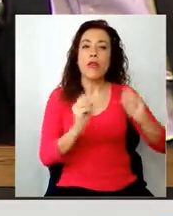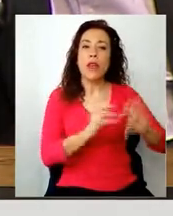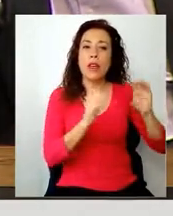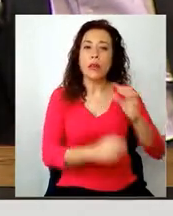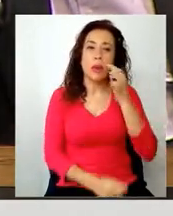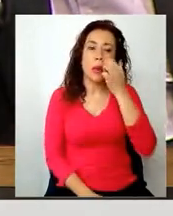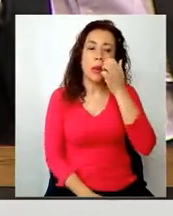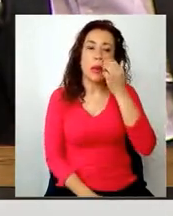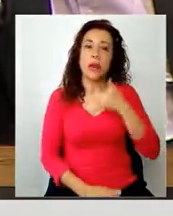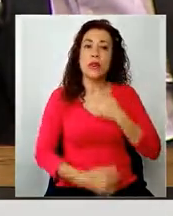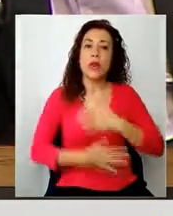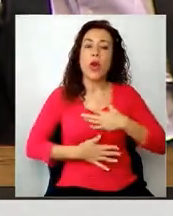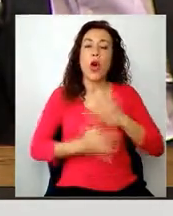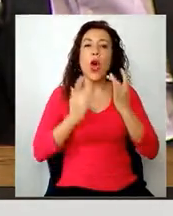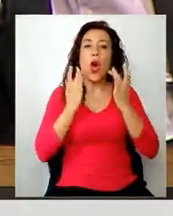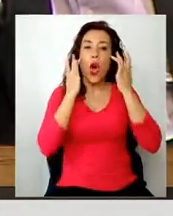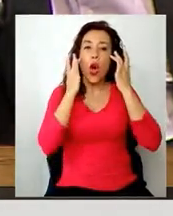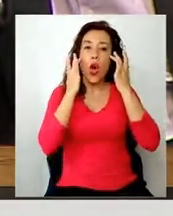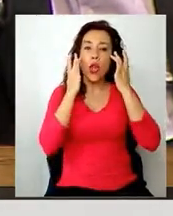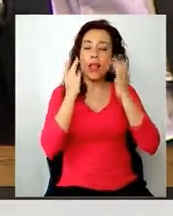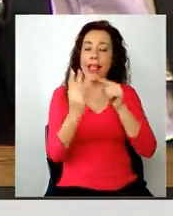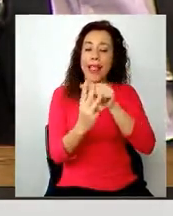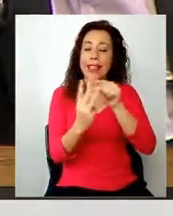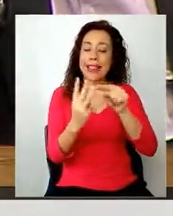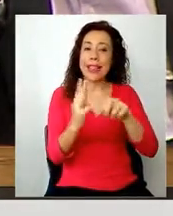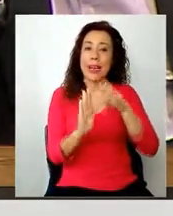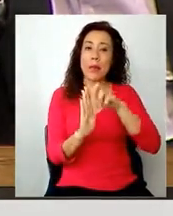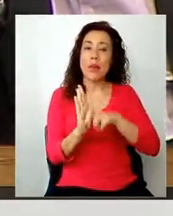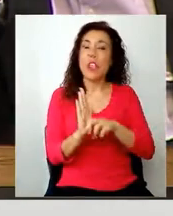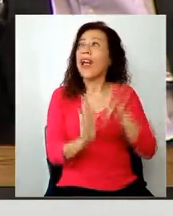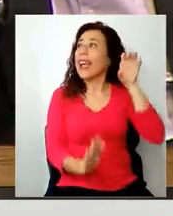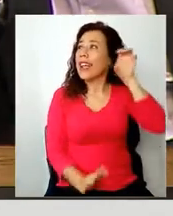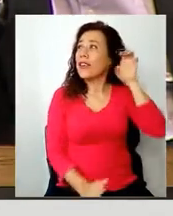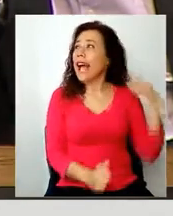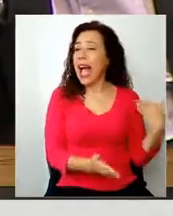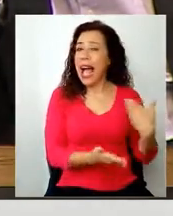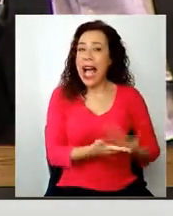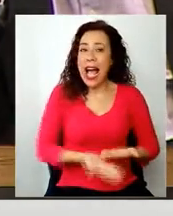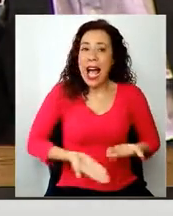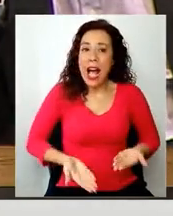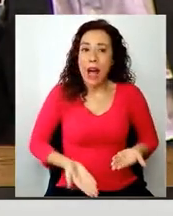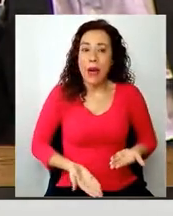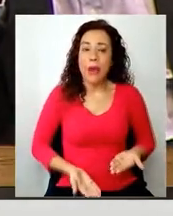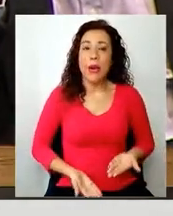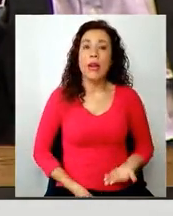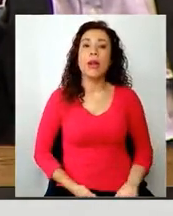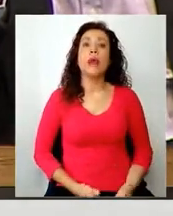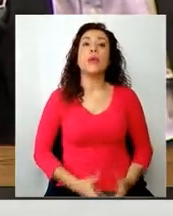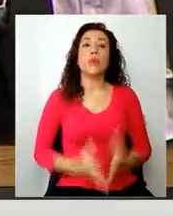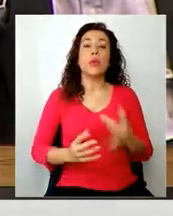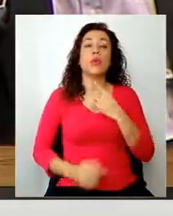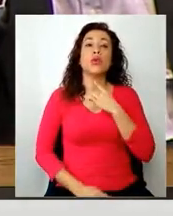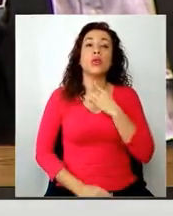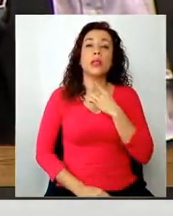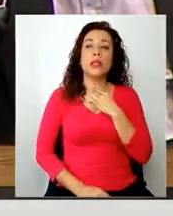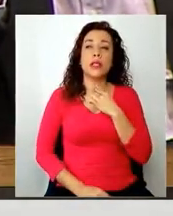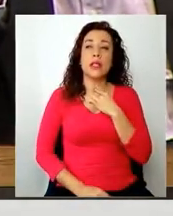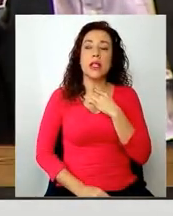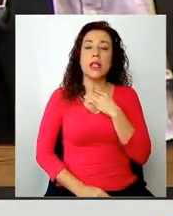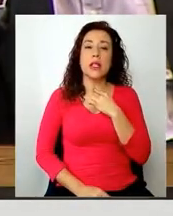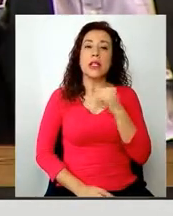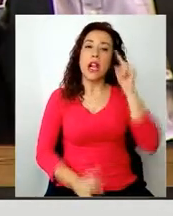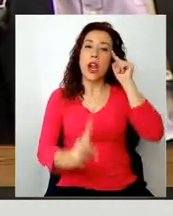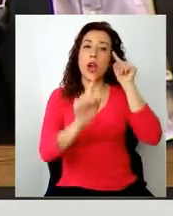contenta de que los tres proyectos que hasta ahora hemos escuchado son de todo interés y en el espíritu de lo que tiene que